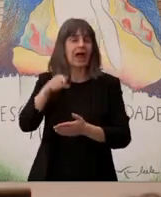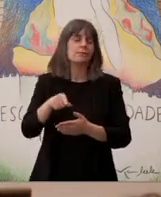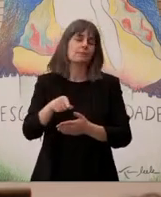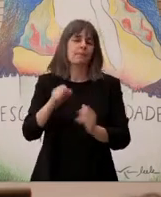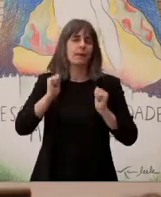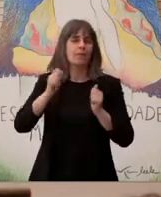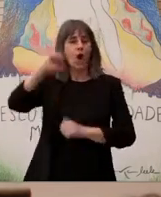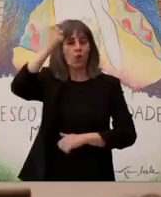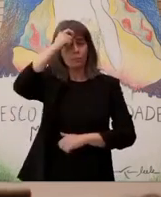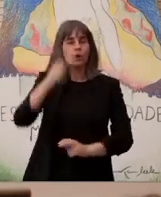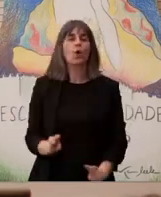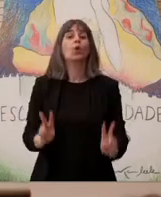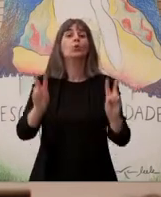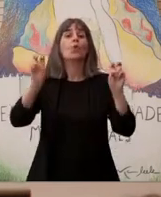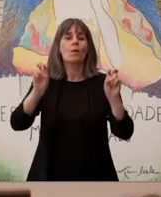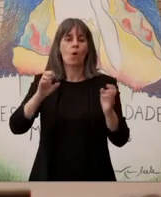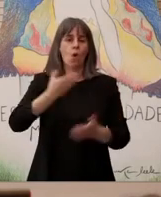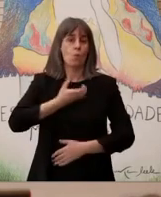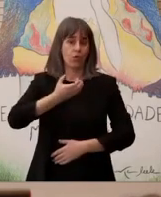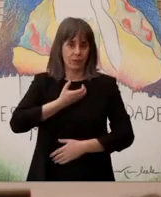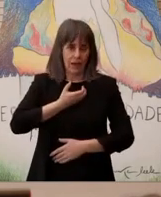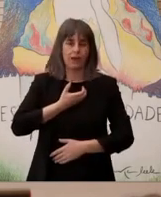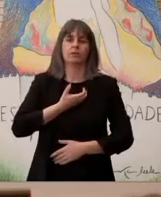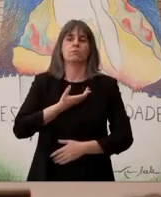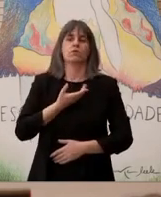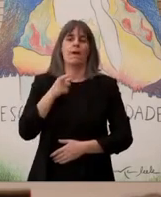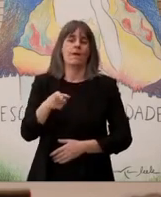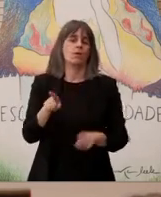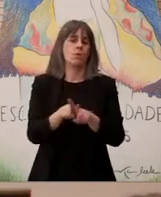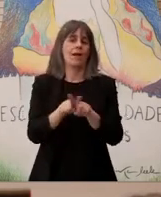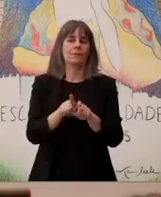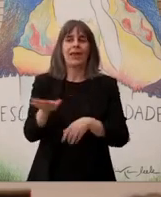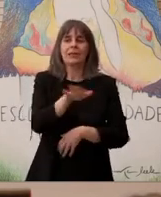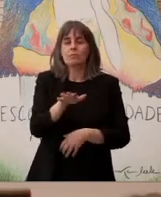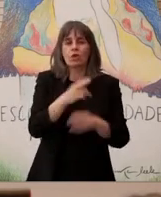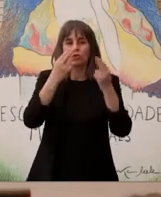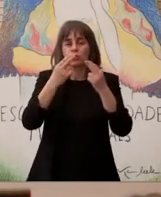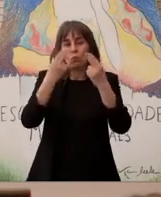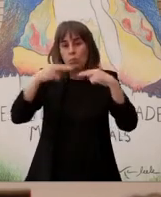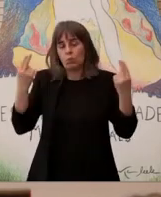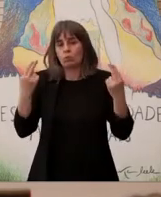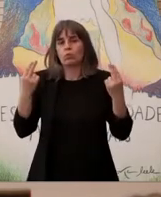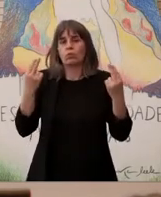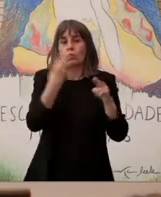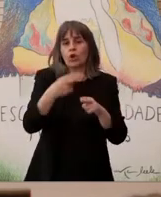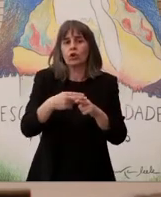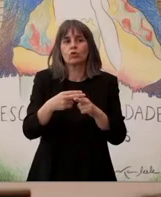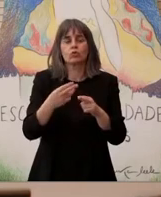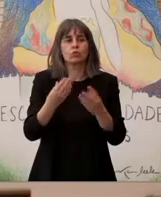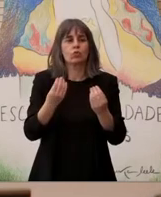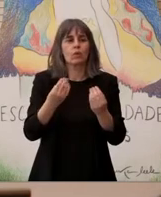que irrumpió con espacios políticos pues muy plural esas llamadas unidades digamos